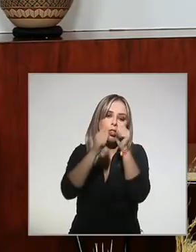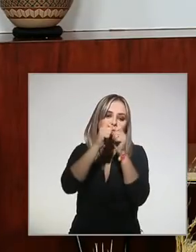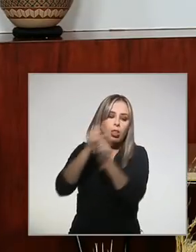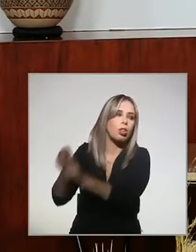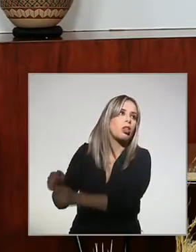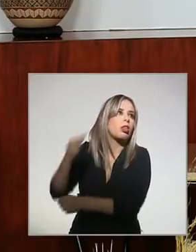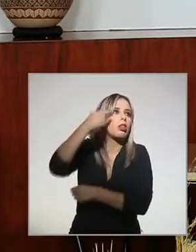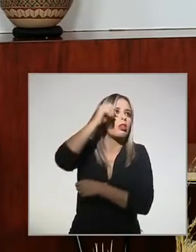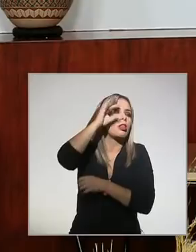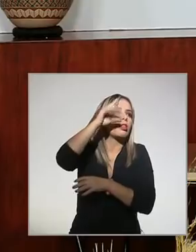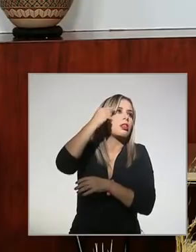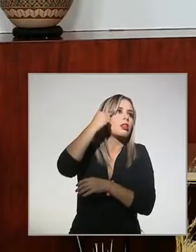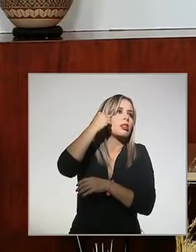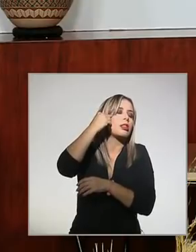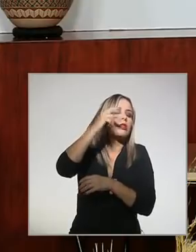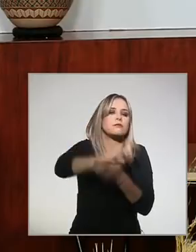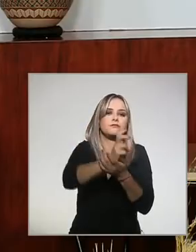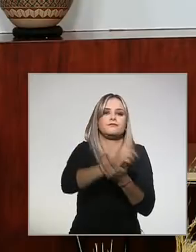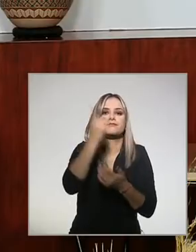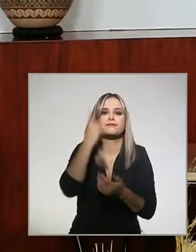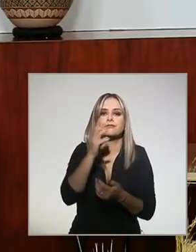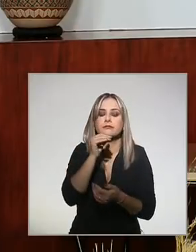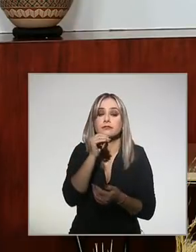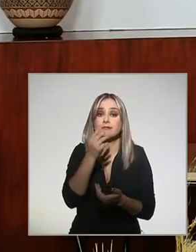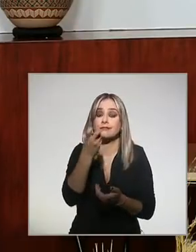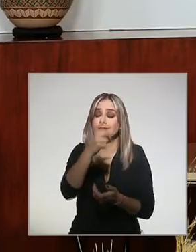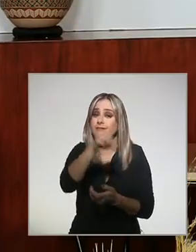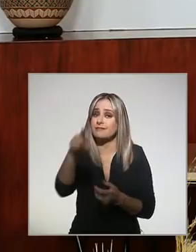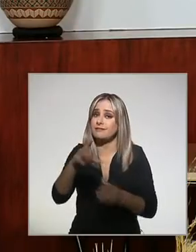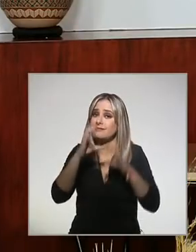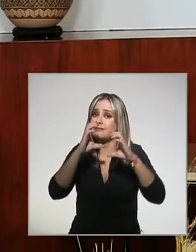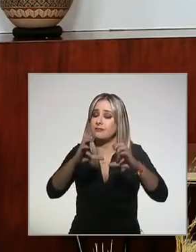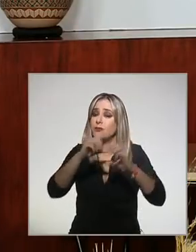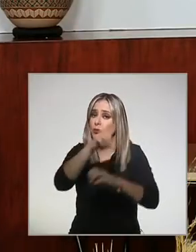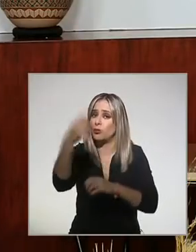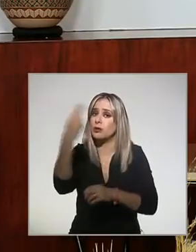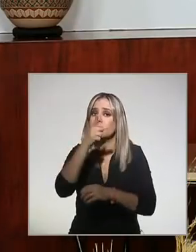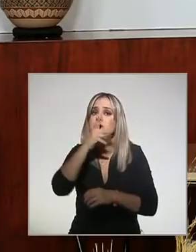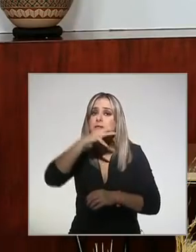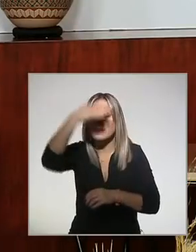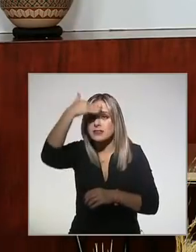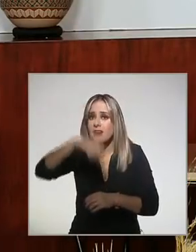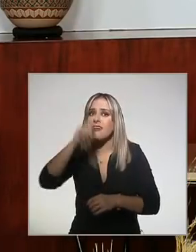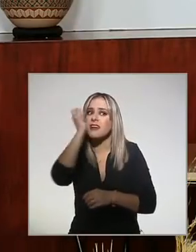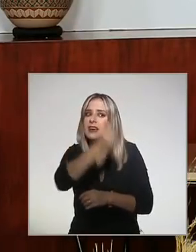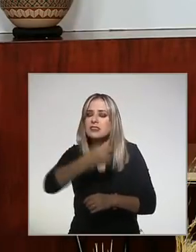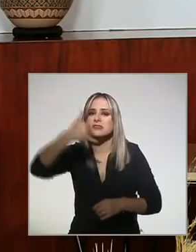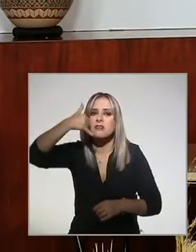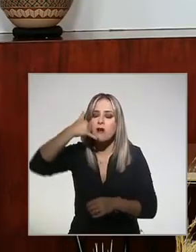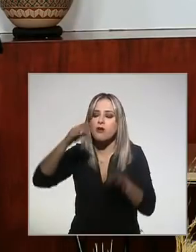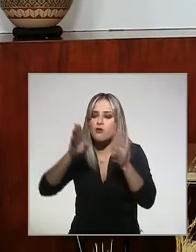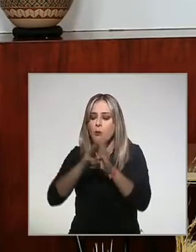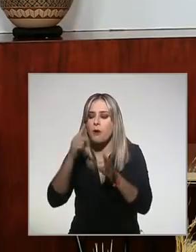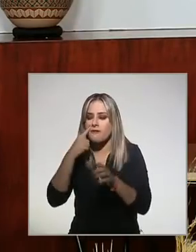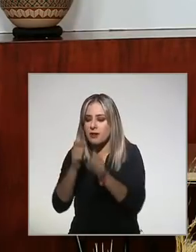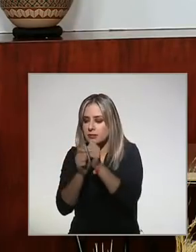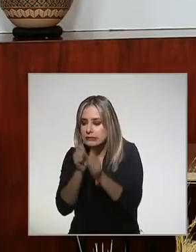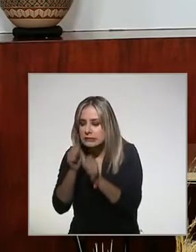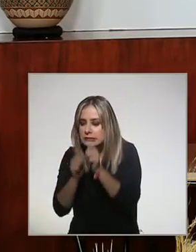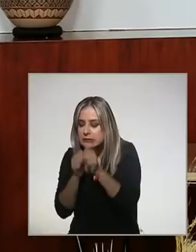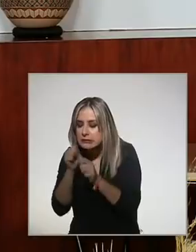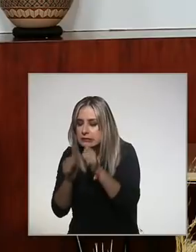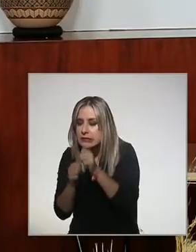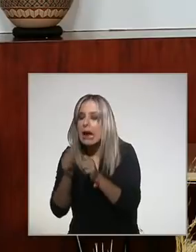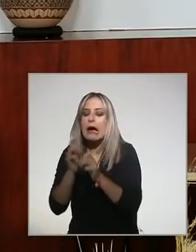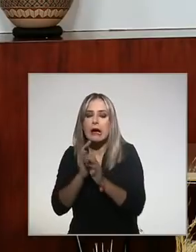cuenta, y mamás y papás tenemos que ponernos al día en este aspecto y no renunciar diciendo, ay, es que los niños de ahora nacieron